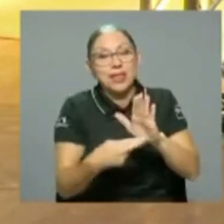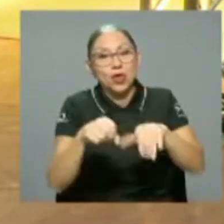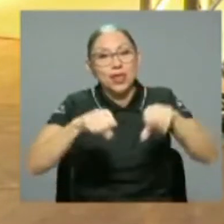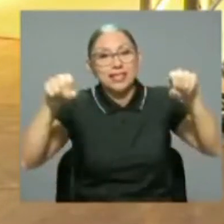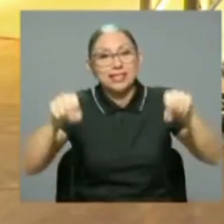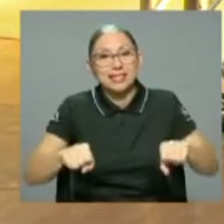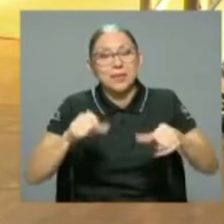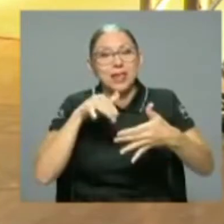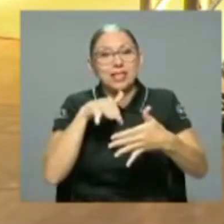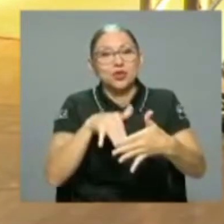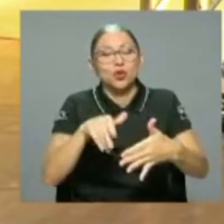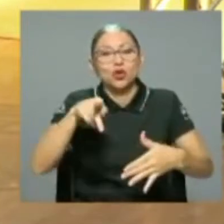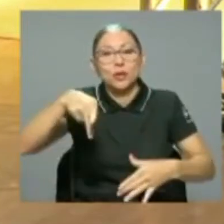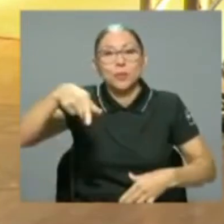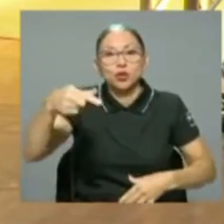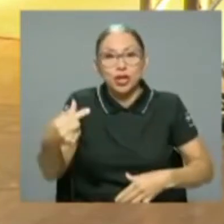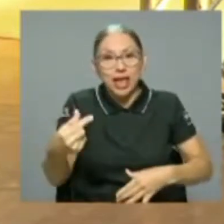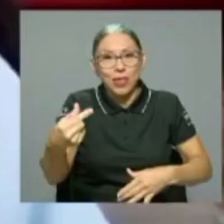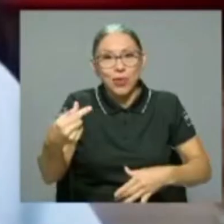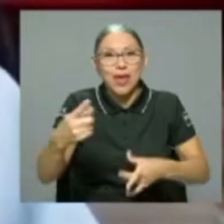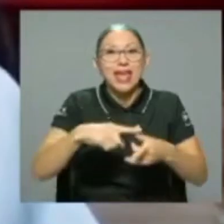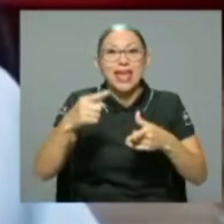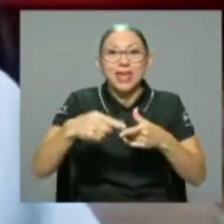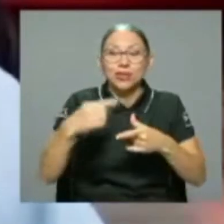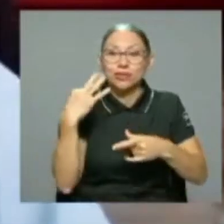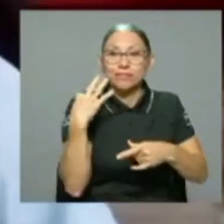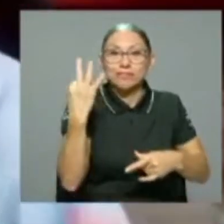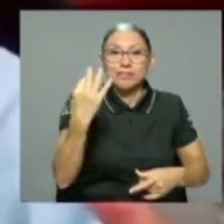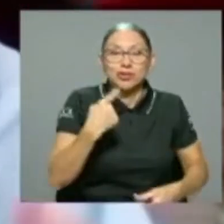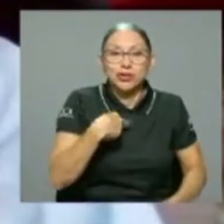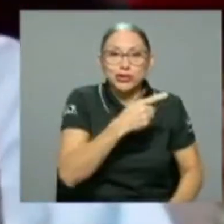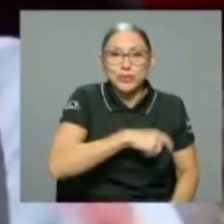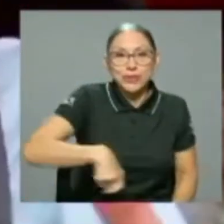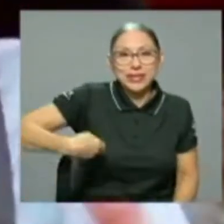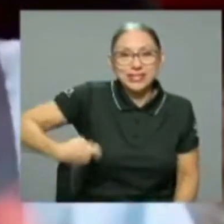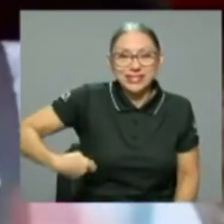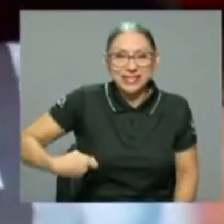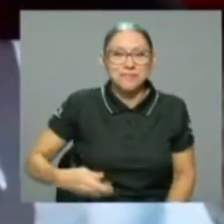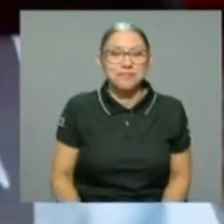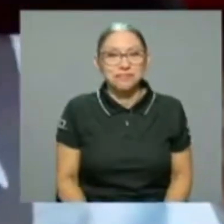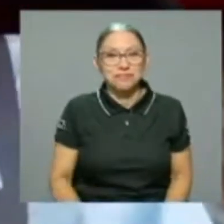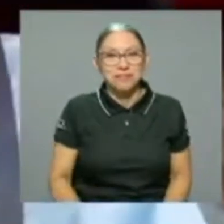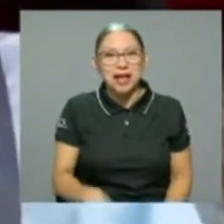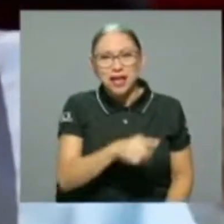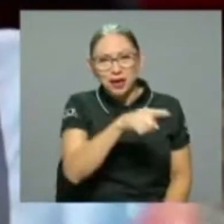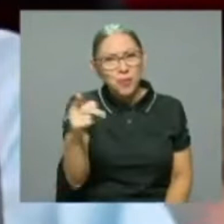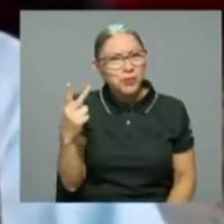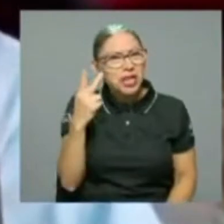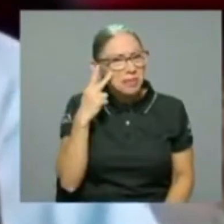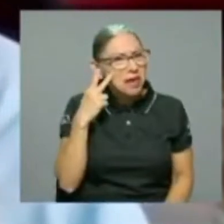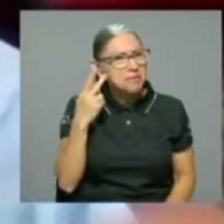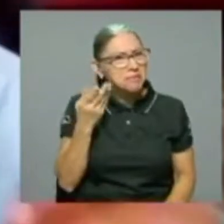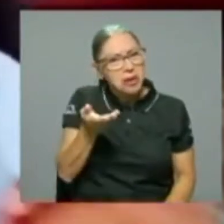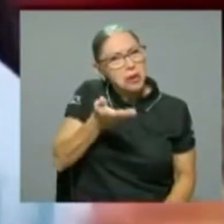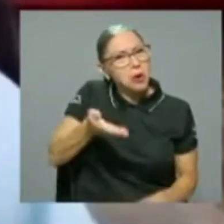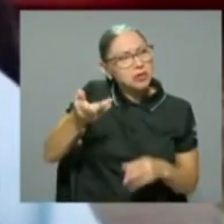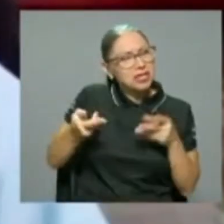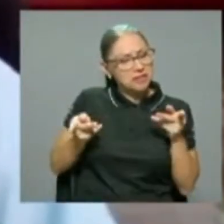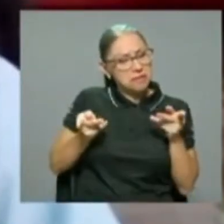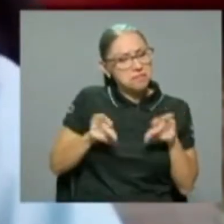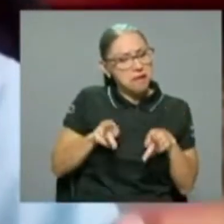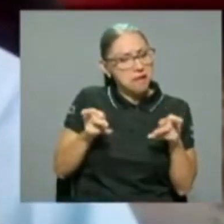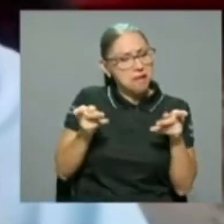y me pusieron a presidirla. Como ven, pues se iban dando las cosas de una manera como